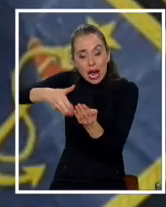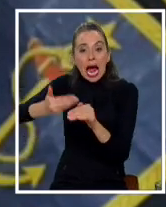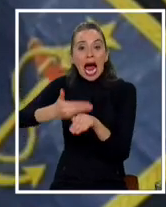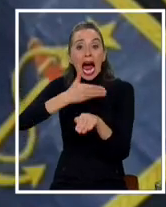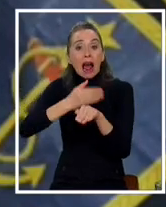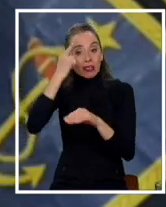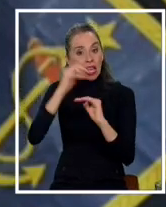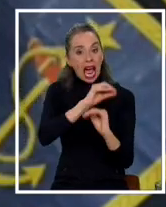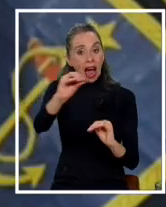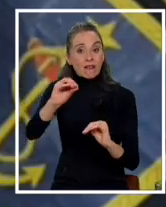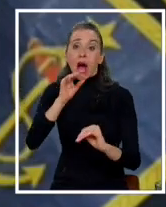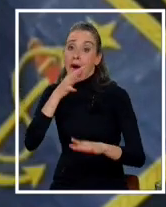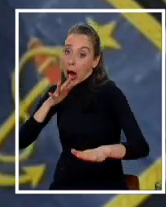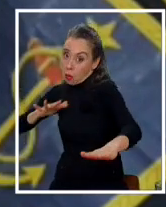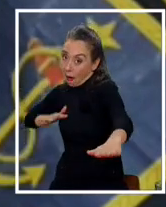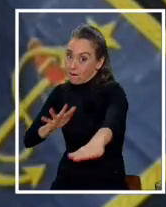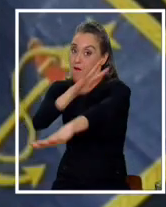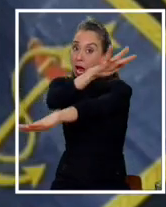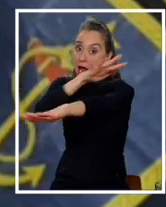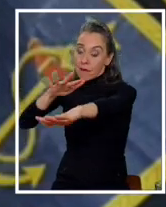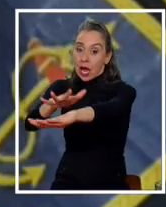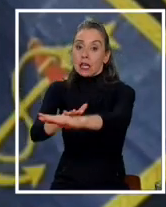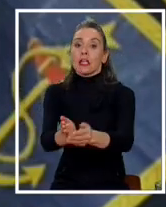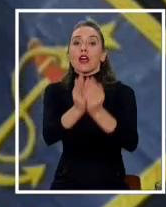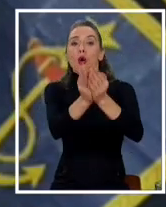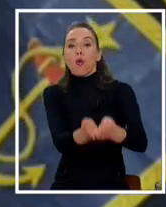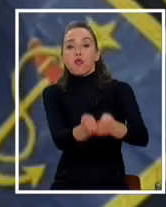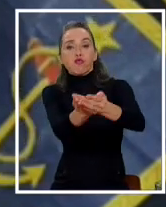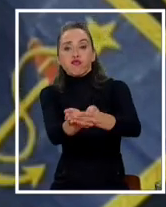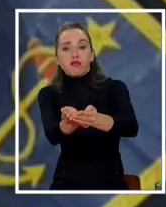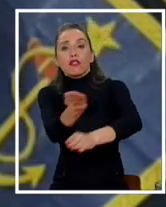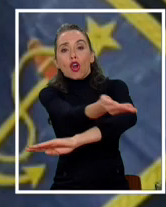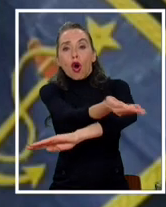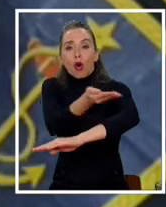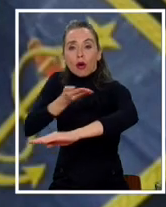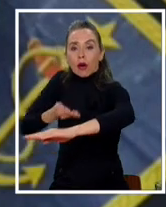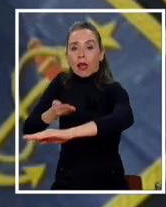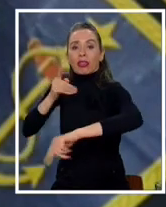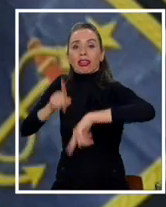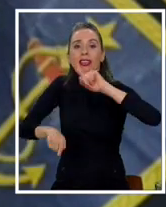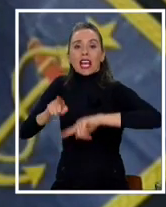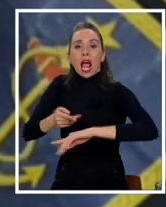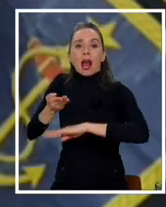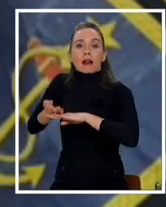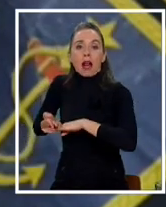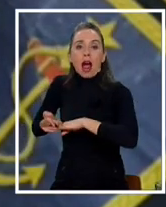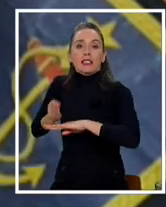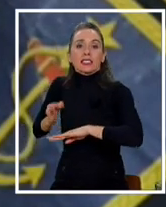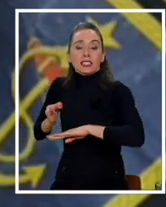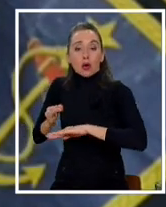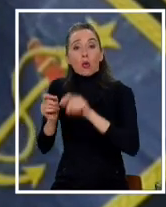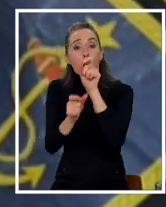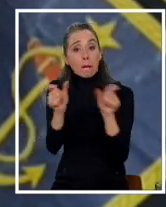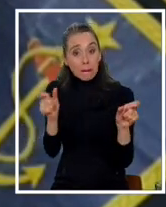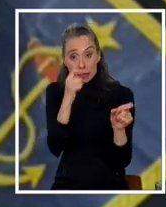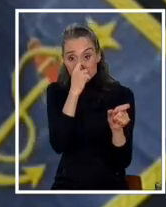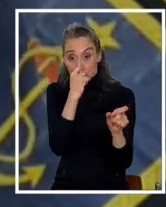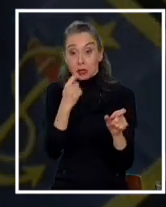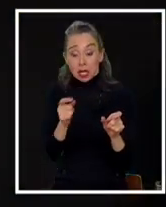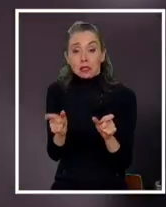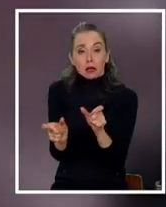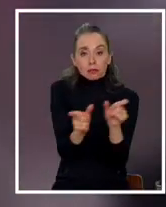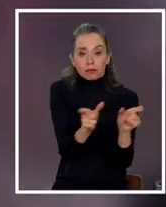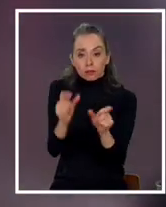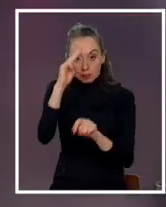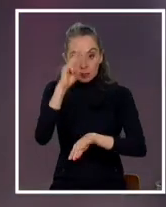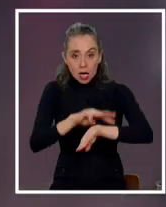previas, así que la gran mayoría de estas fueron sacadas del agua, así que están en lugares seguros. Y con respecto a la gente, se han efectuado patrullajes.